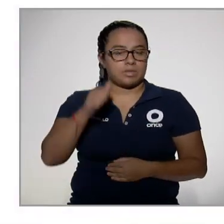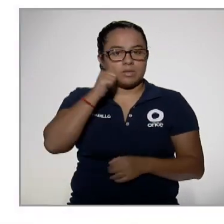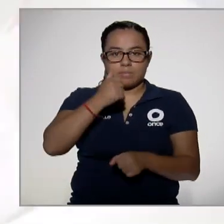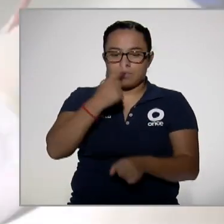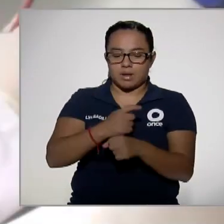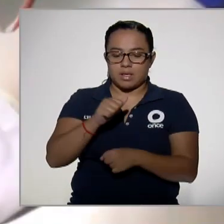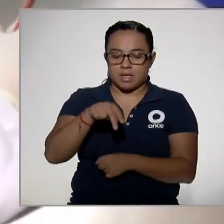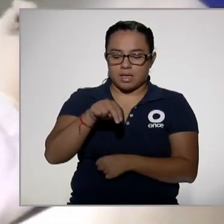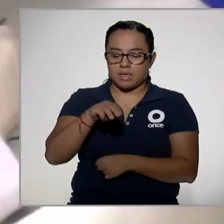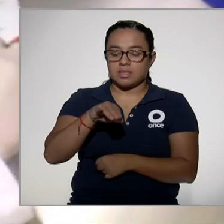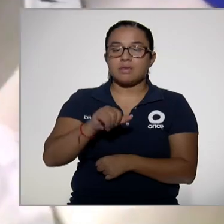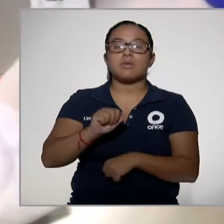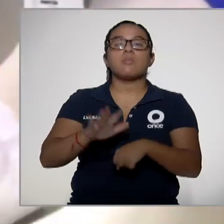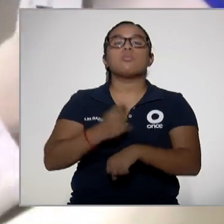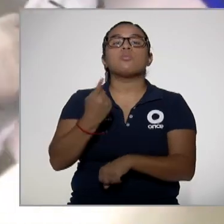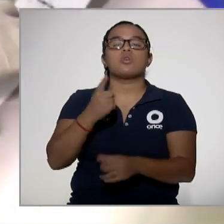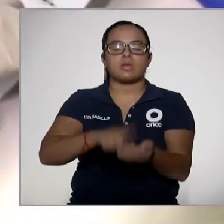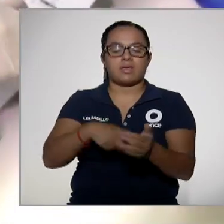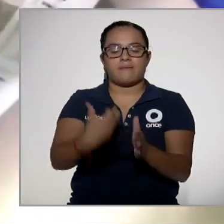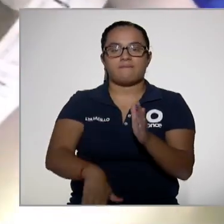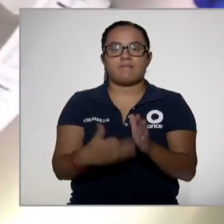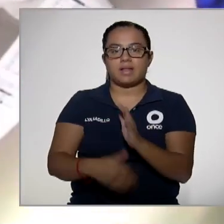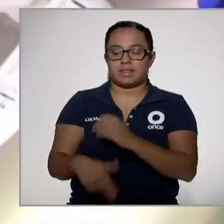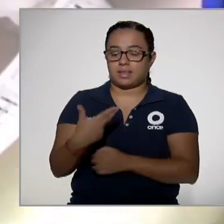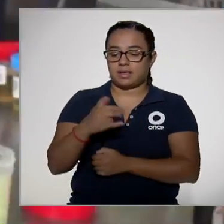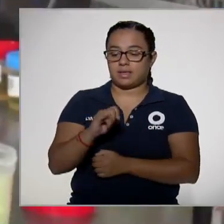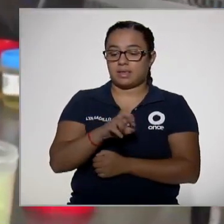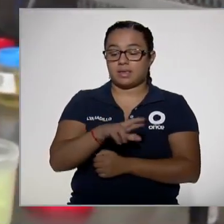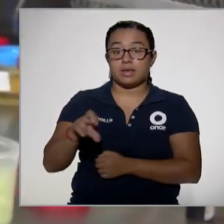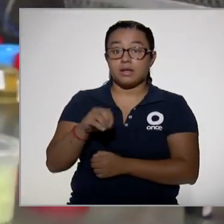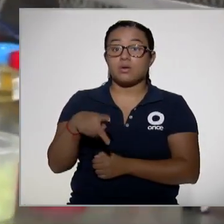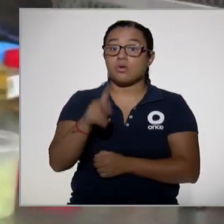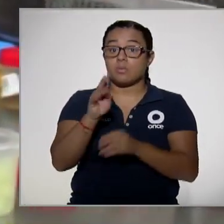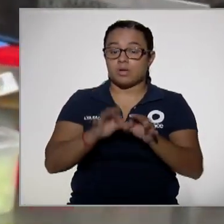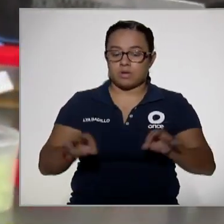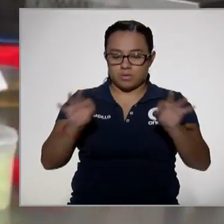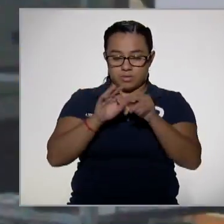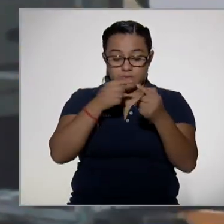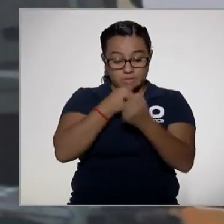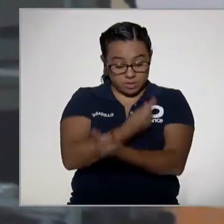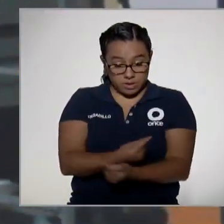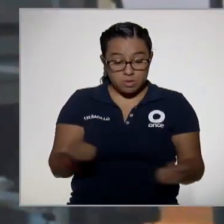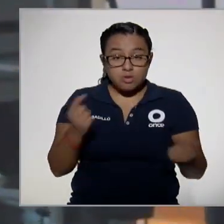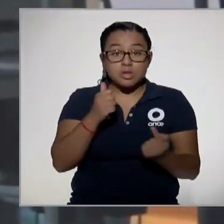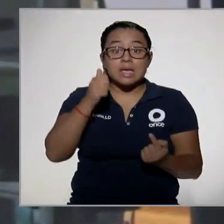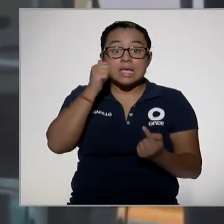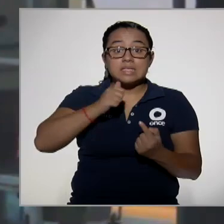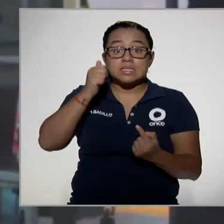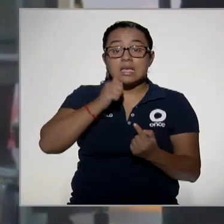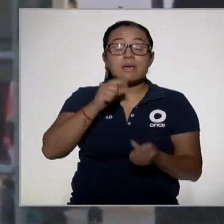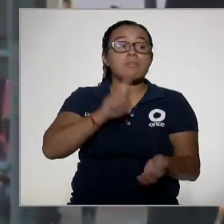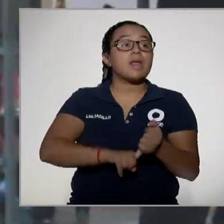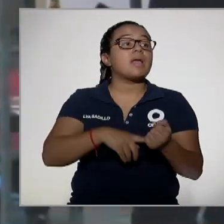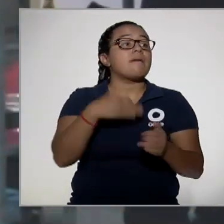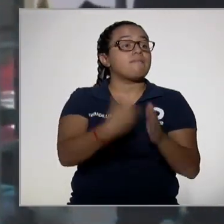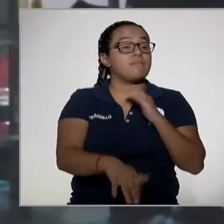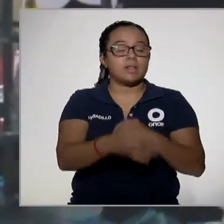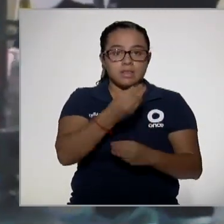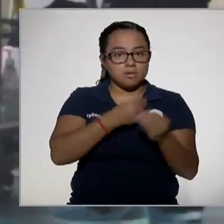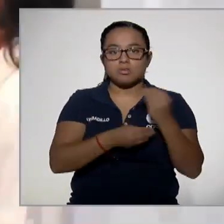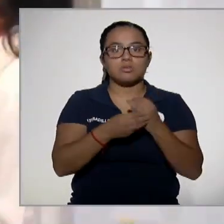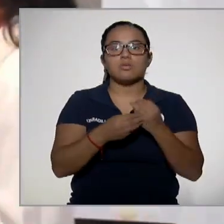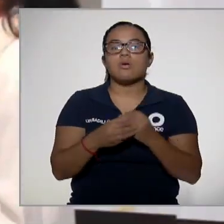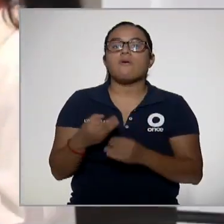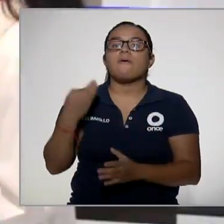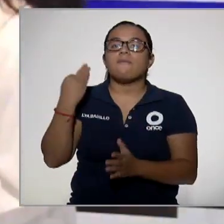anemia por deficiencia de hierro pero es muy importante saber que los niños no siempre va acompañado esto de desnutrición sino más bien